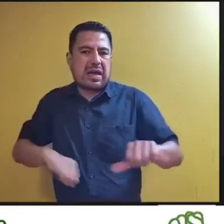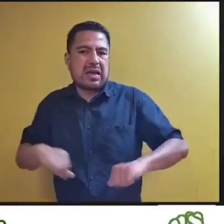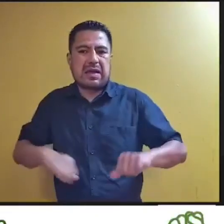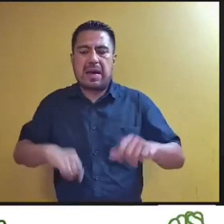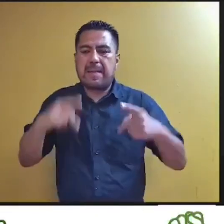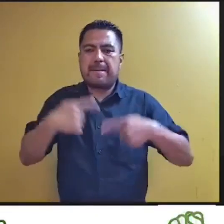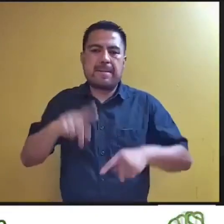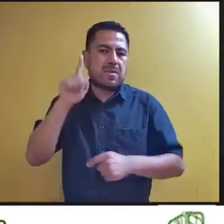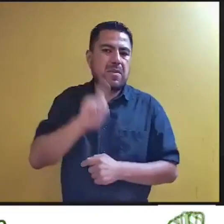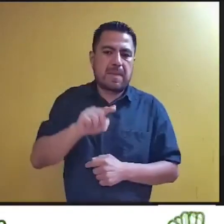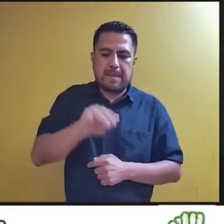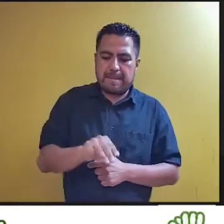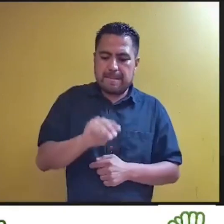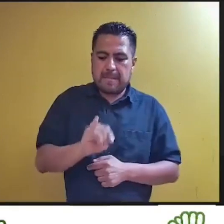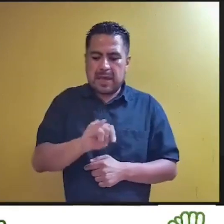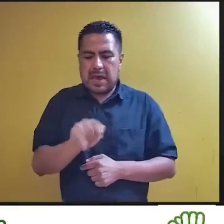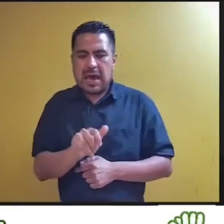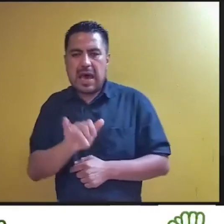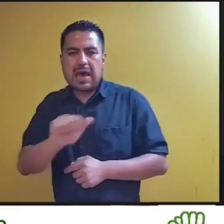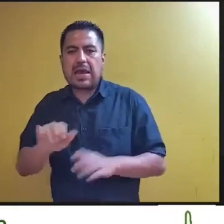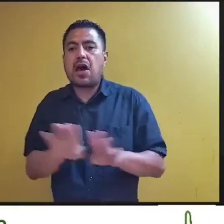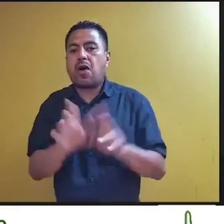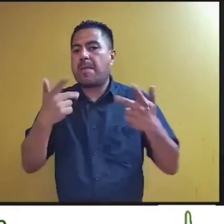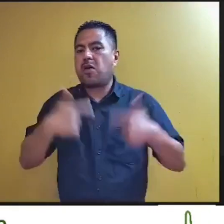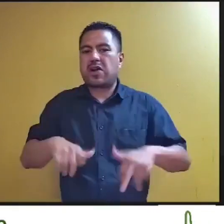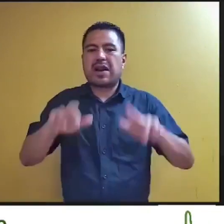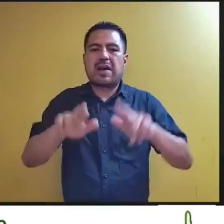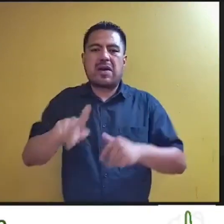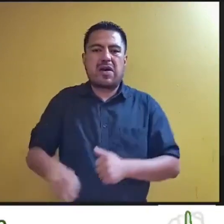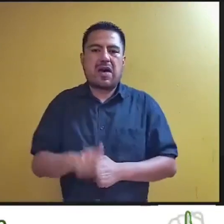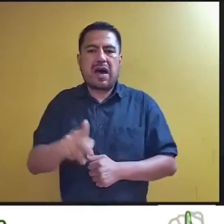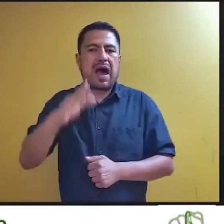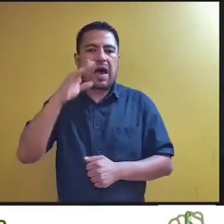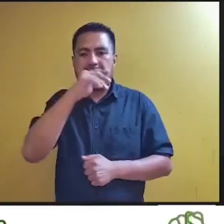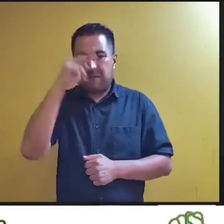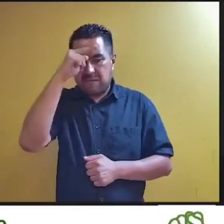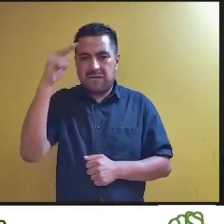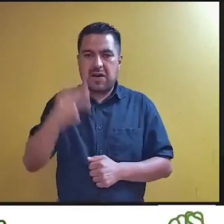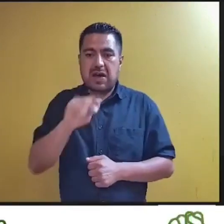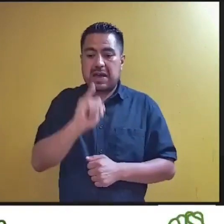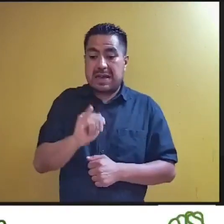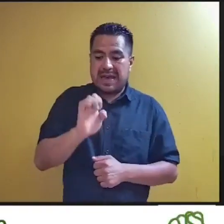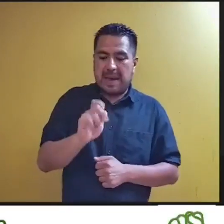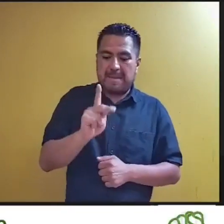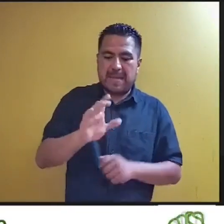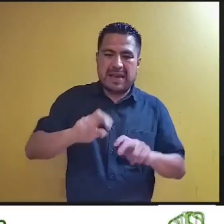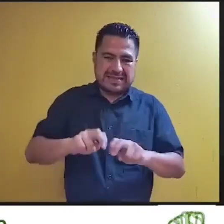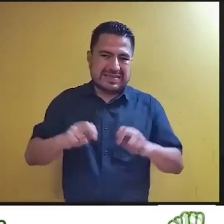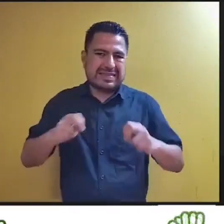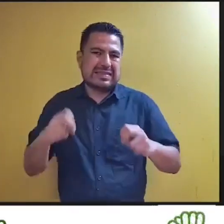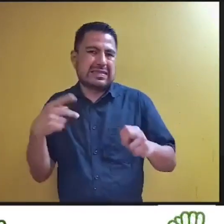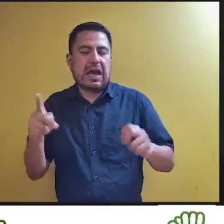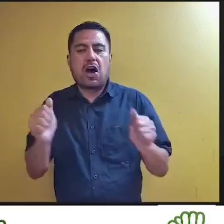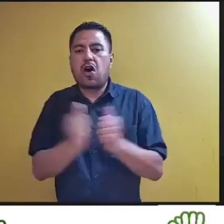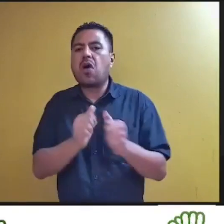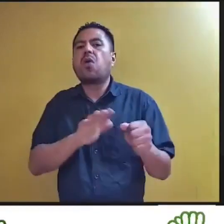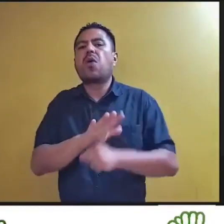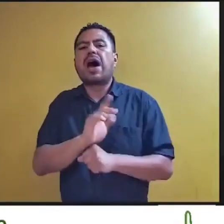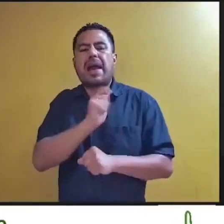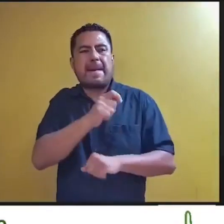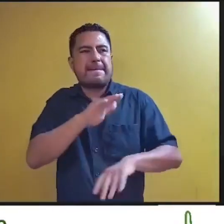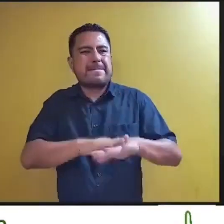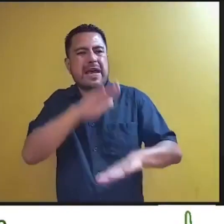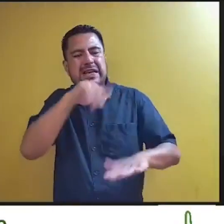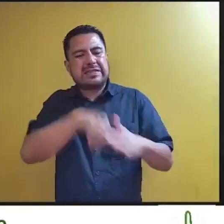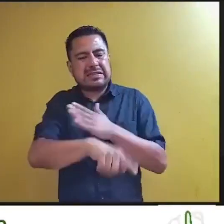ciudadana Mijane Jiménez Salinas en su calidad de representante del pueblo afromexicano ante el Consejo General, lo anterior con base en sus más